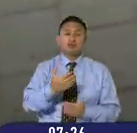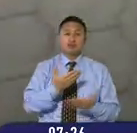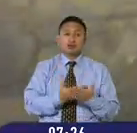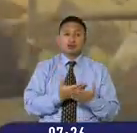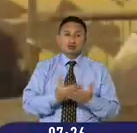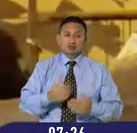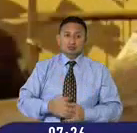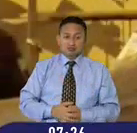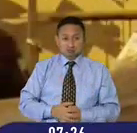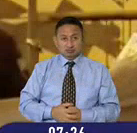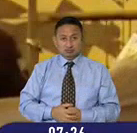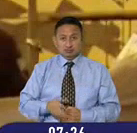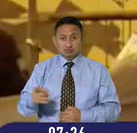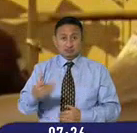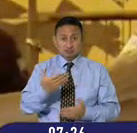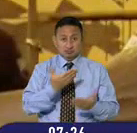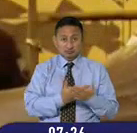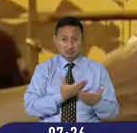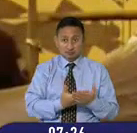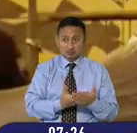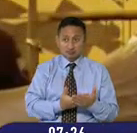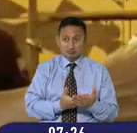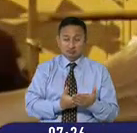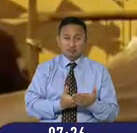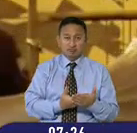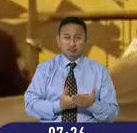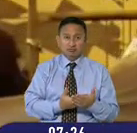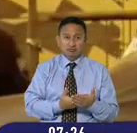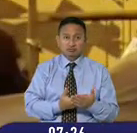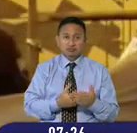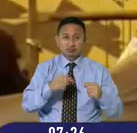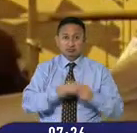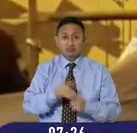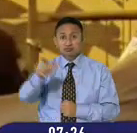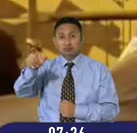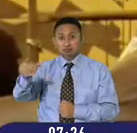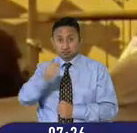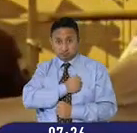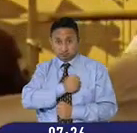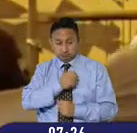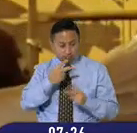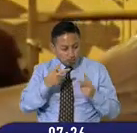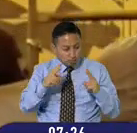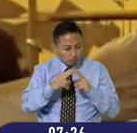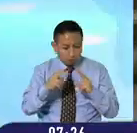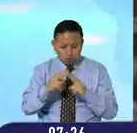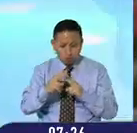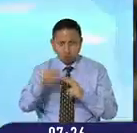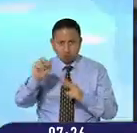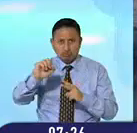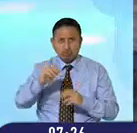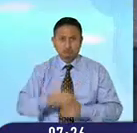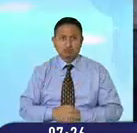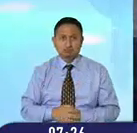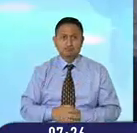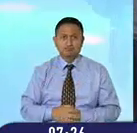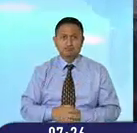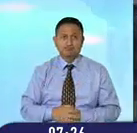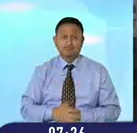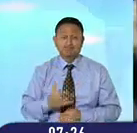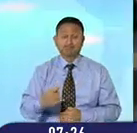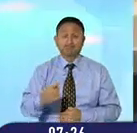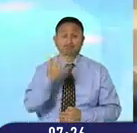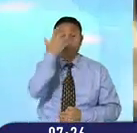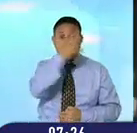artículos. Indicios que son reconocidos claramente por las personas perjudicadas. En la ciudad de Esmeraldas,